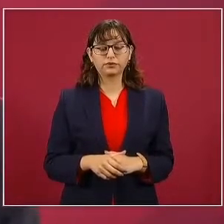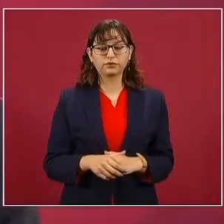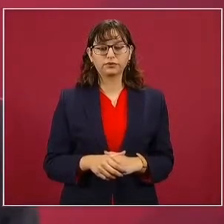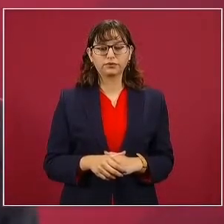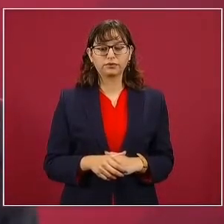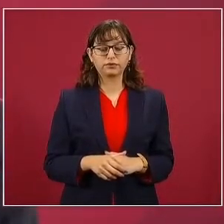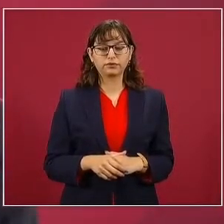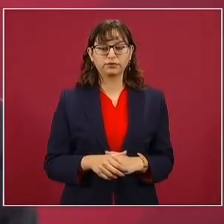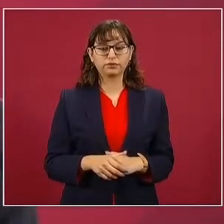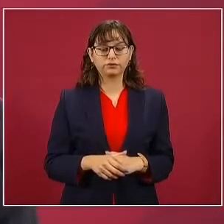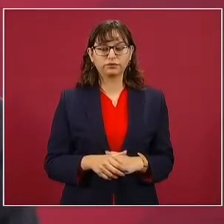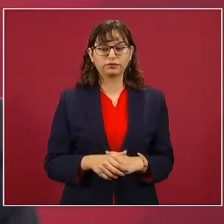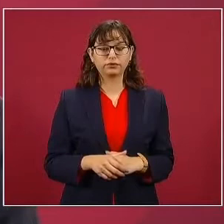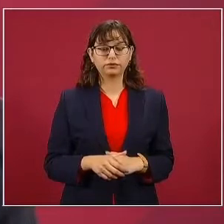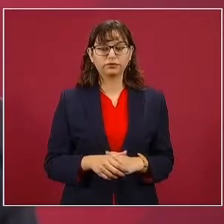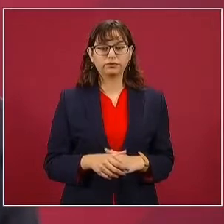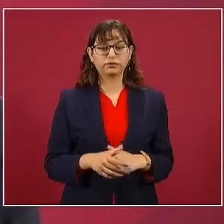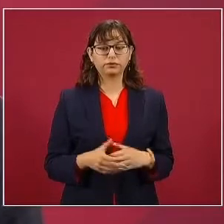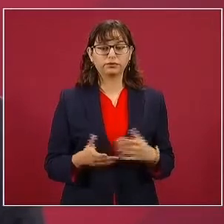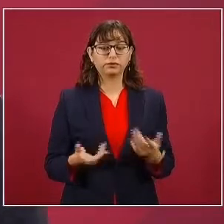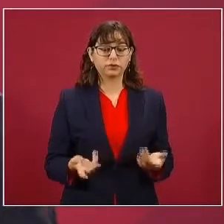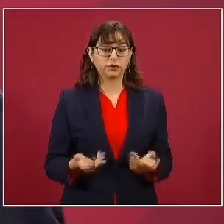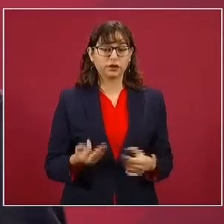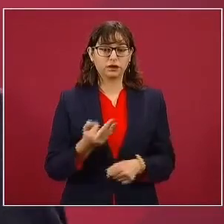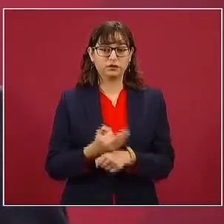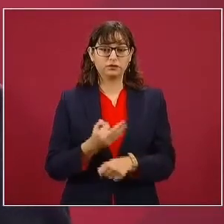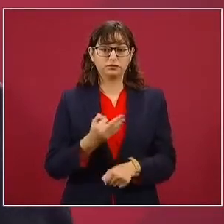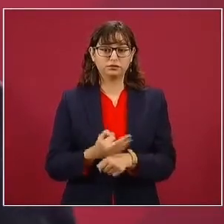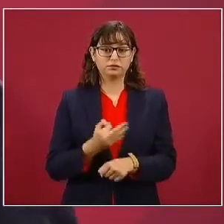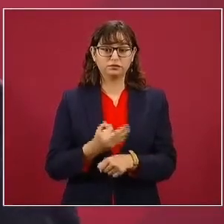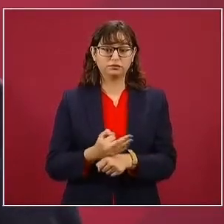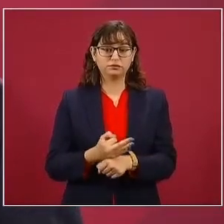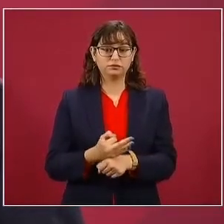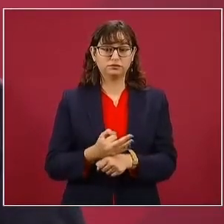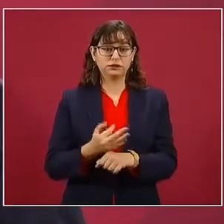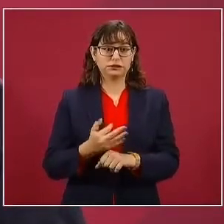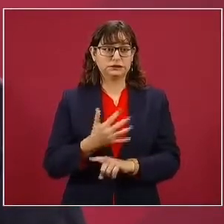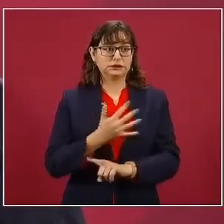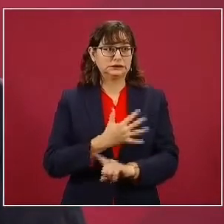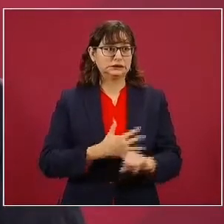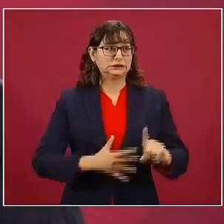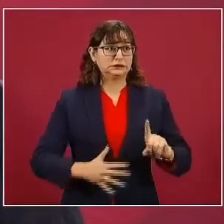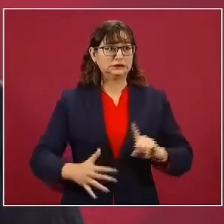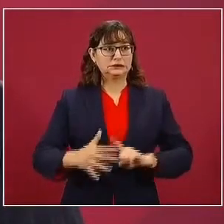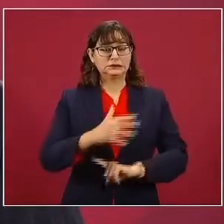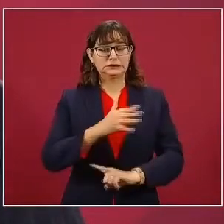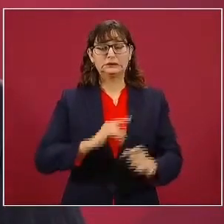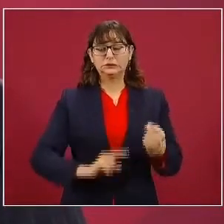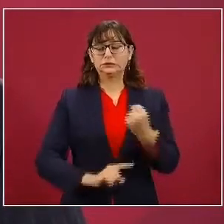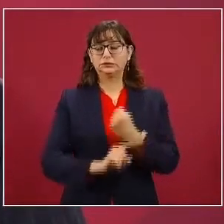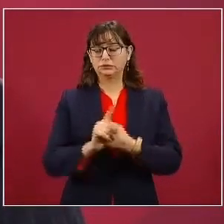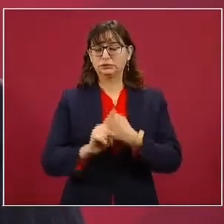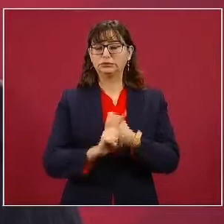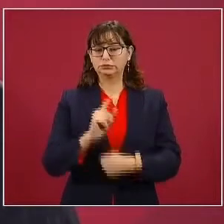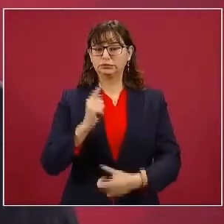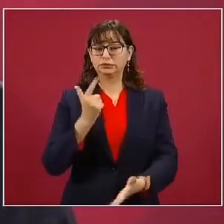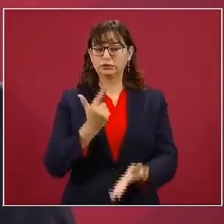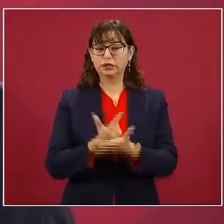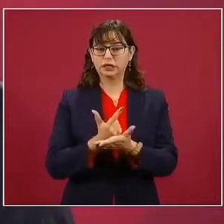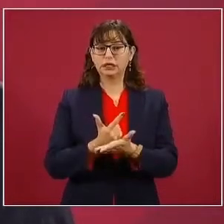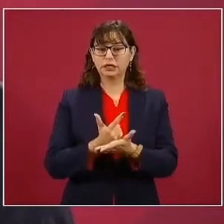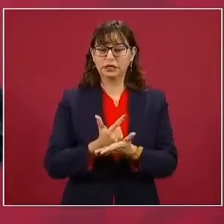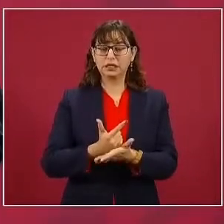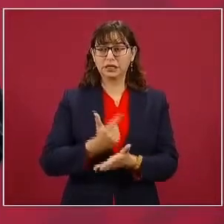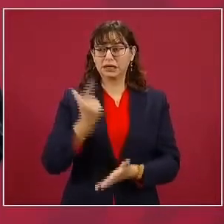el contexto de la gravedad del problema, ¿no? Lo que